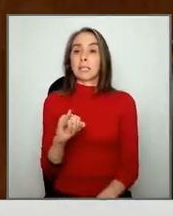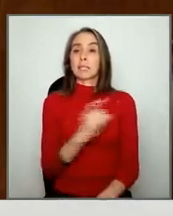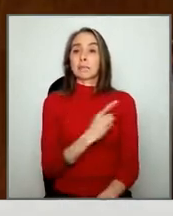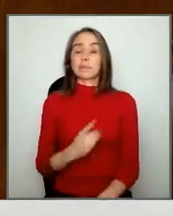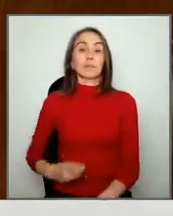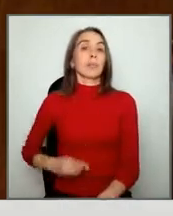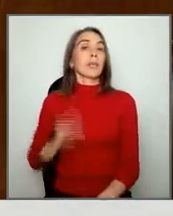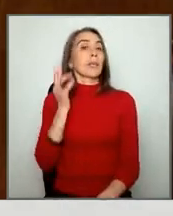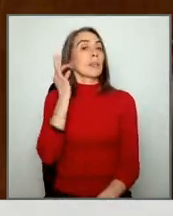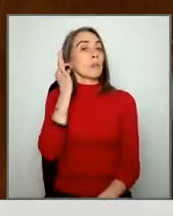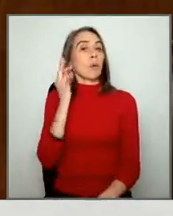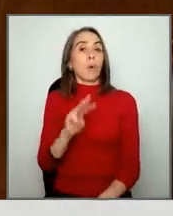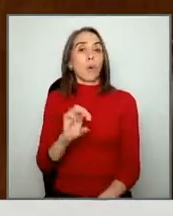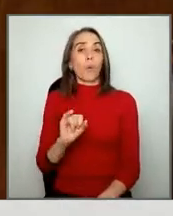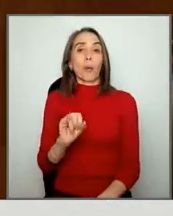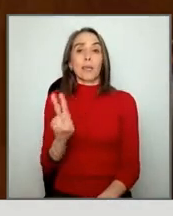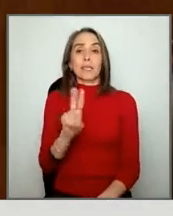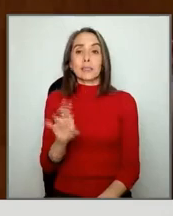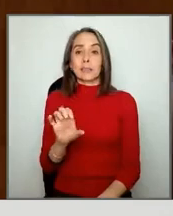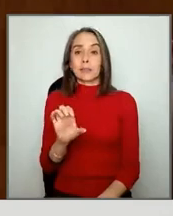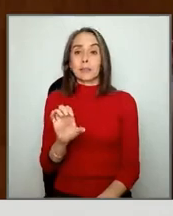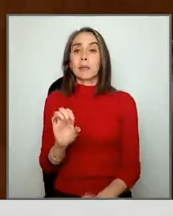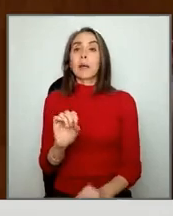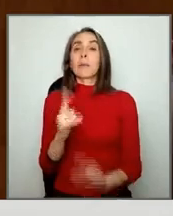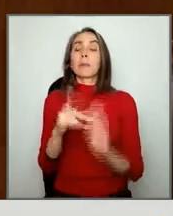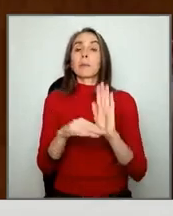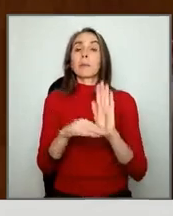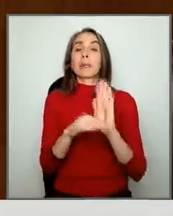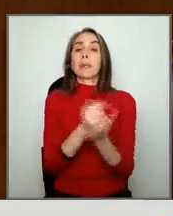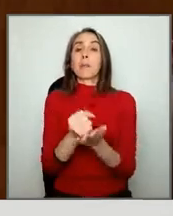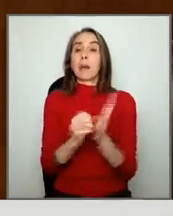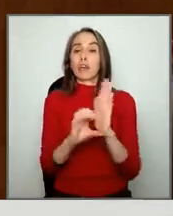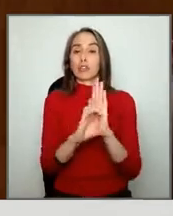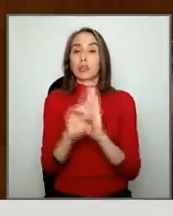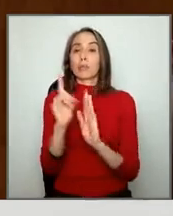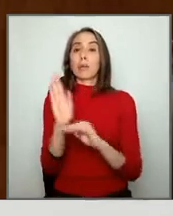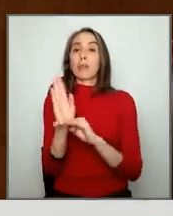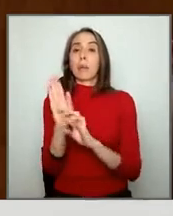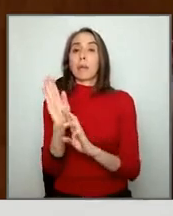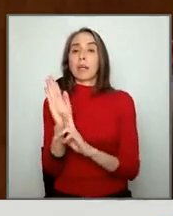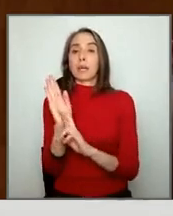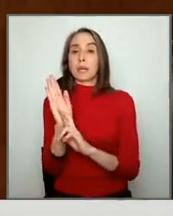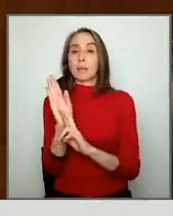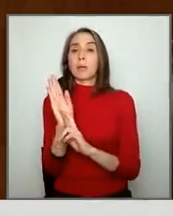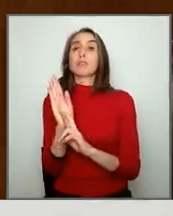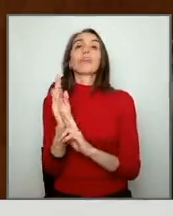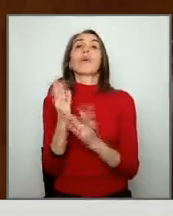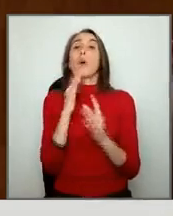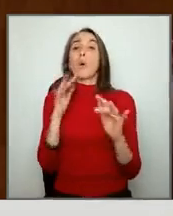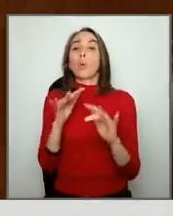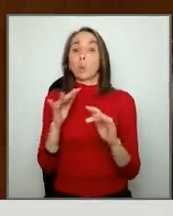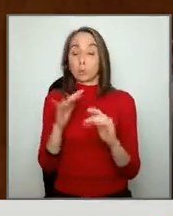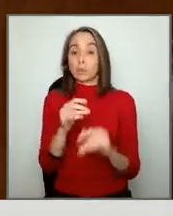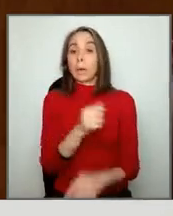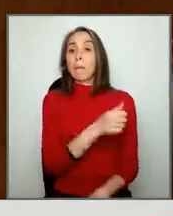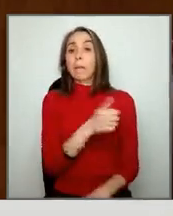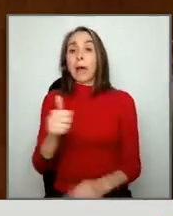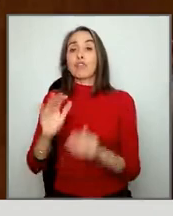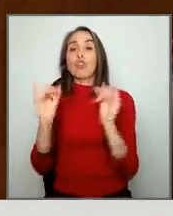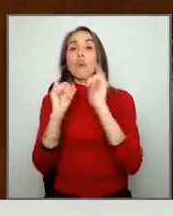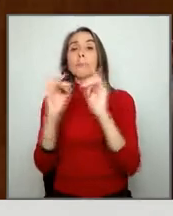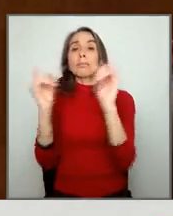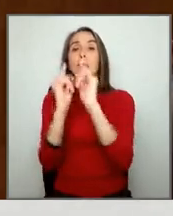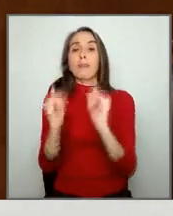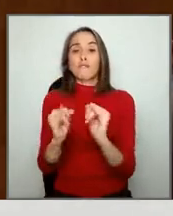báez en primer trámite constitucional y primero reglamentario que establece el uso de cargador universal estandarizado para